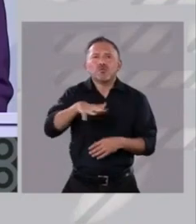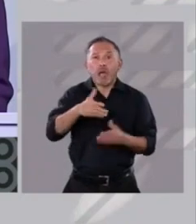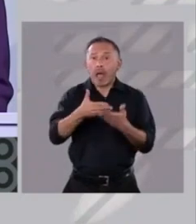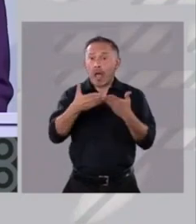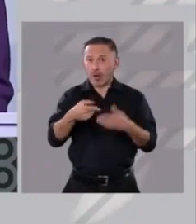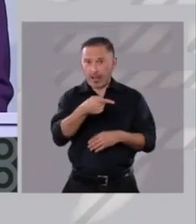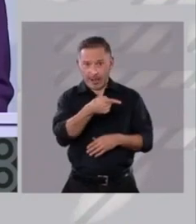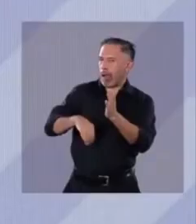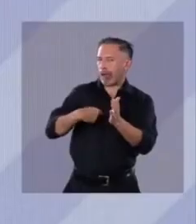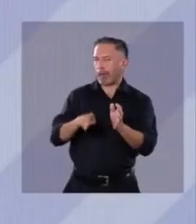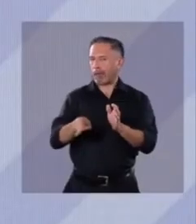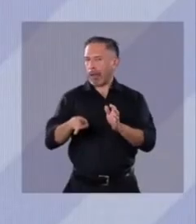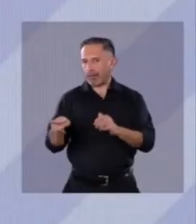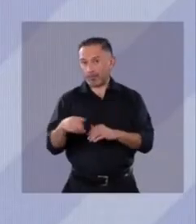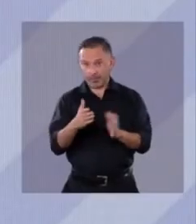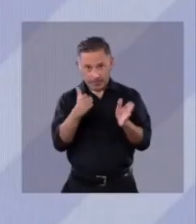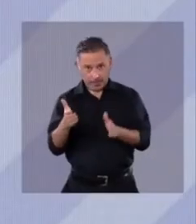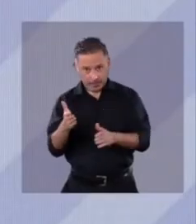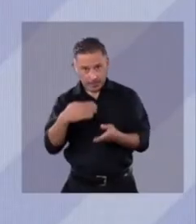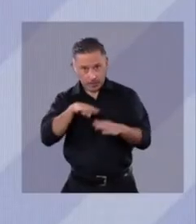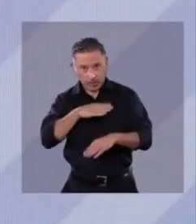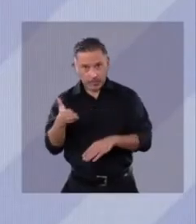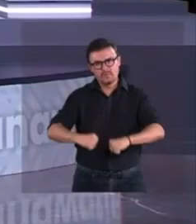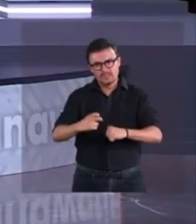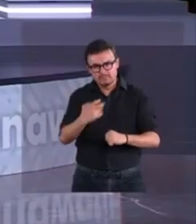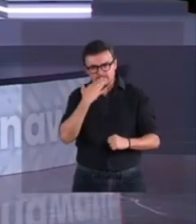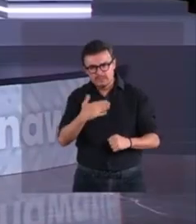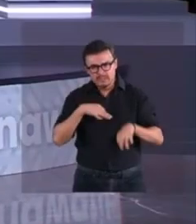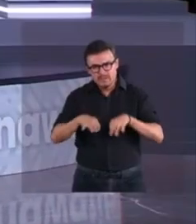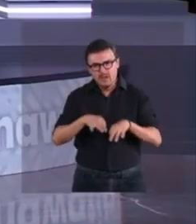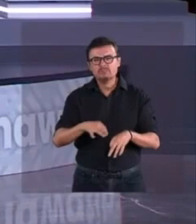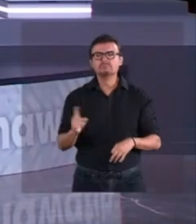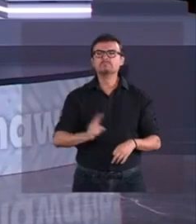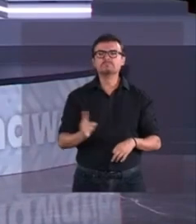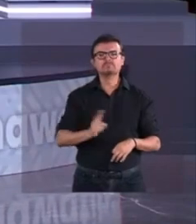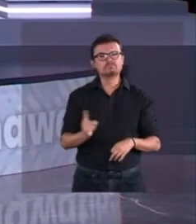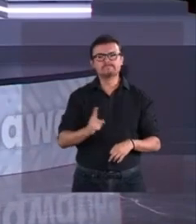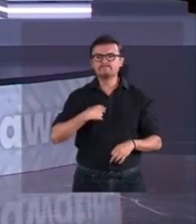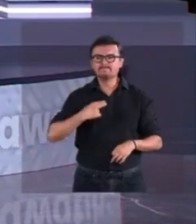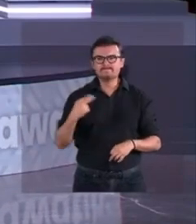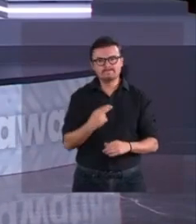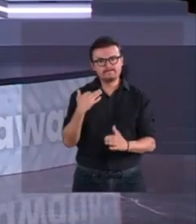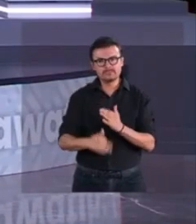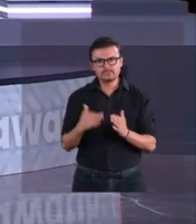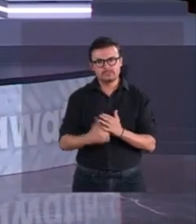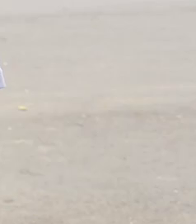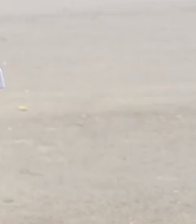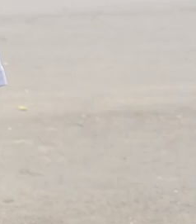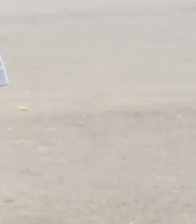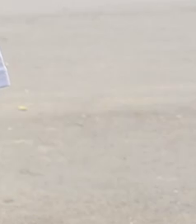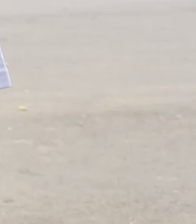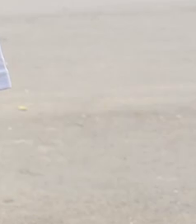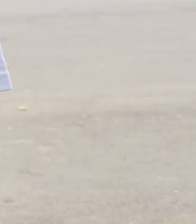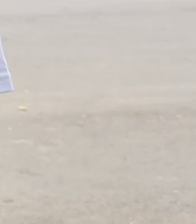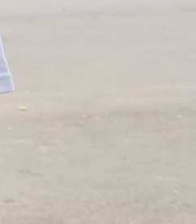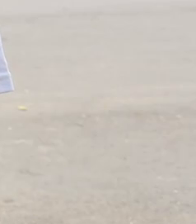recibió, imagínense. Además que sí he recibido a las madres buscadoras. Los resultados que necesitamos es acabar con los delitos de alto impacto. Sabemos